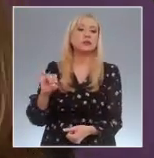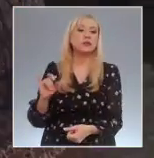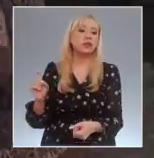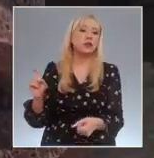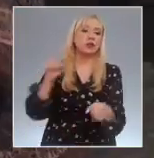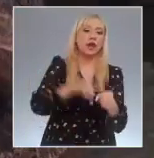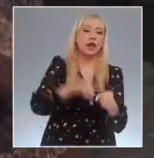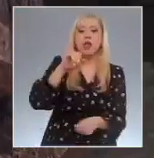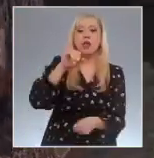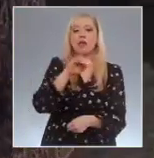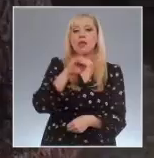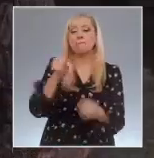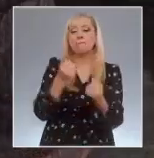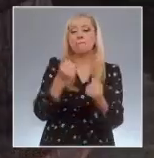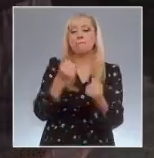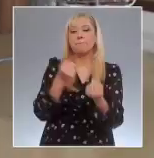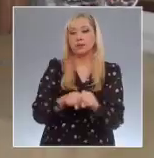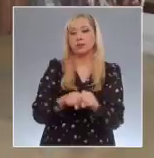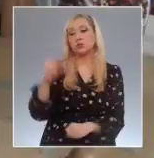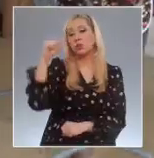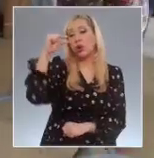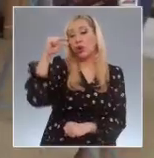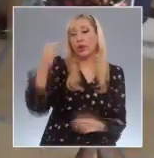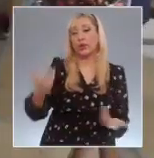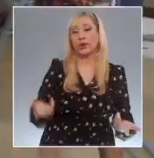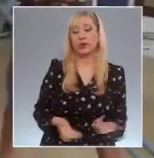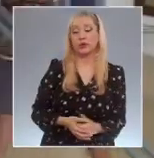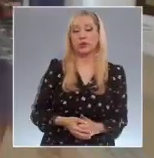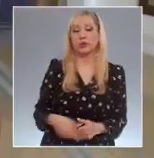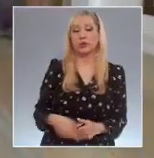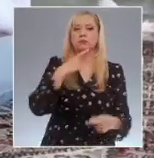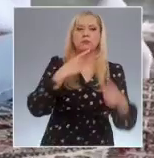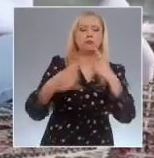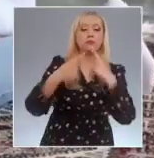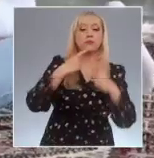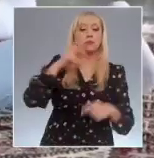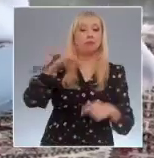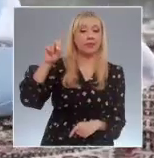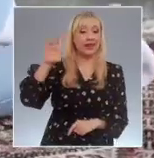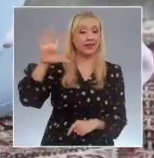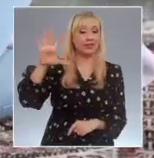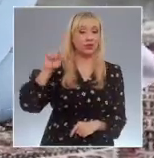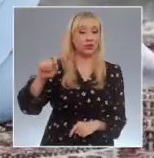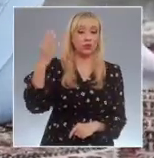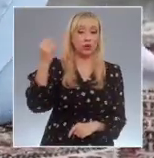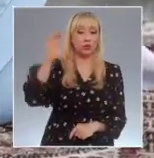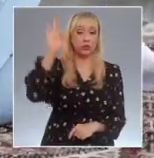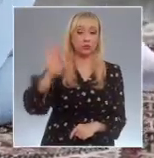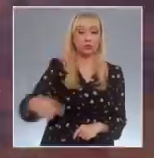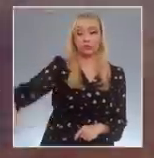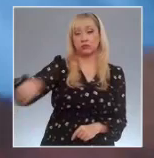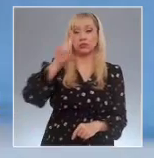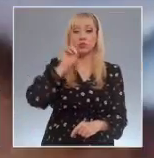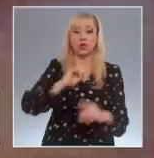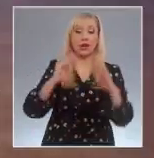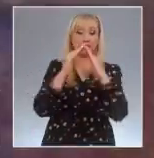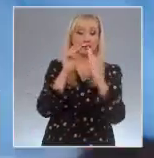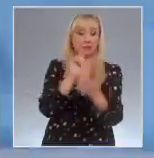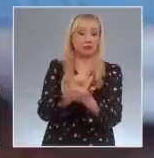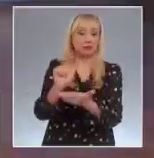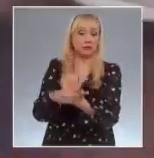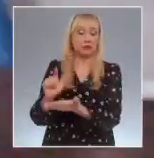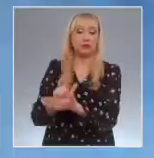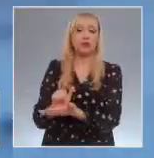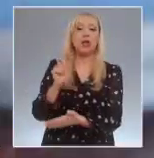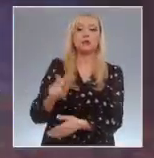social. Autoridades informaron que al 35.9% de las trabajadoras del hogar les han negado al